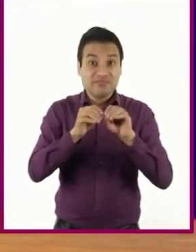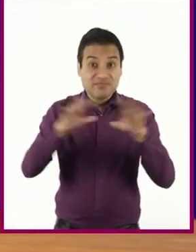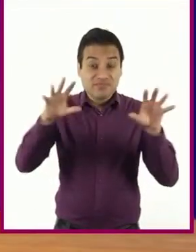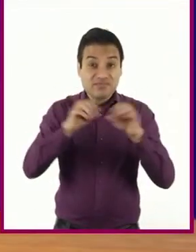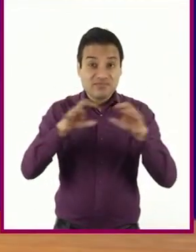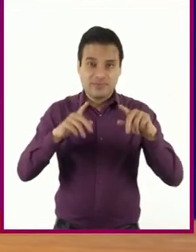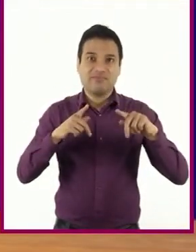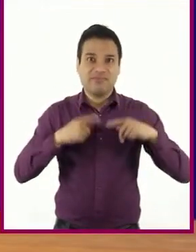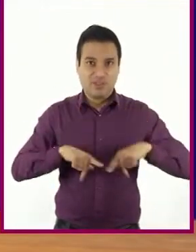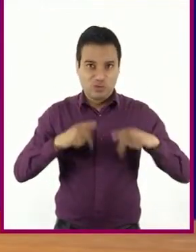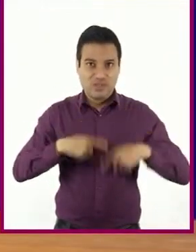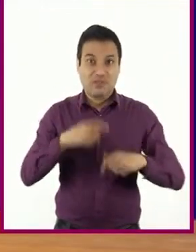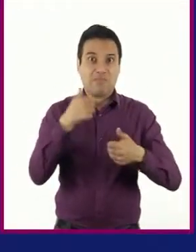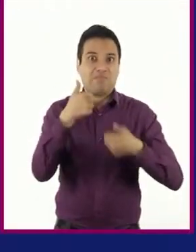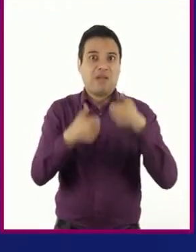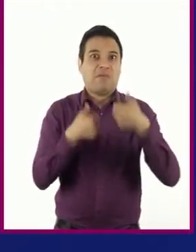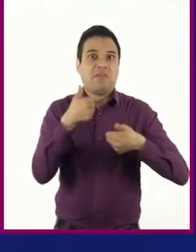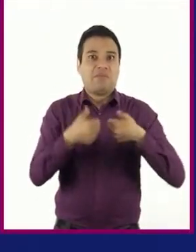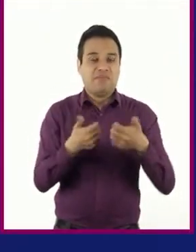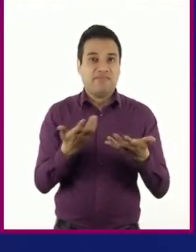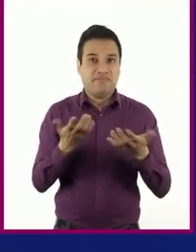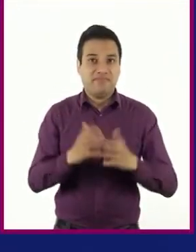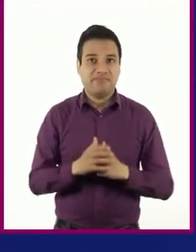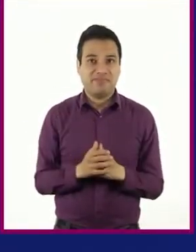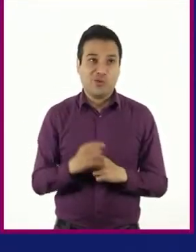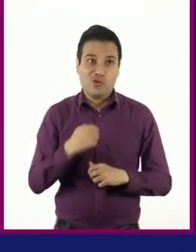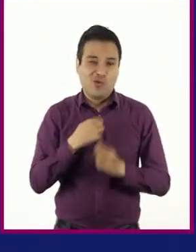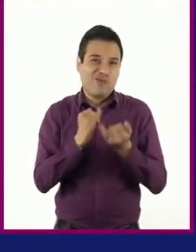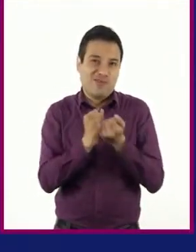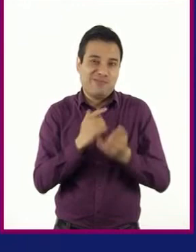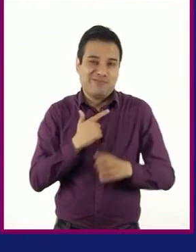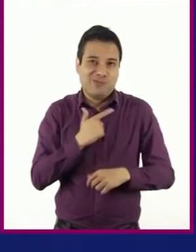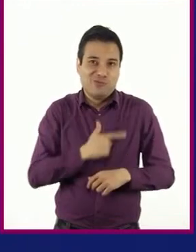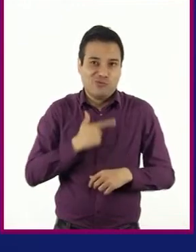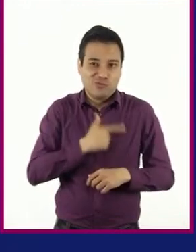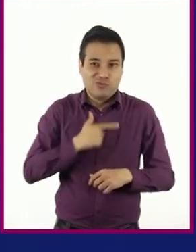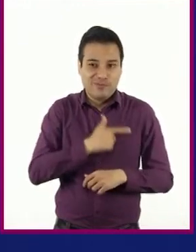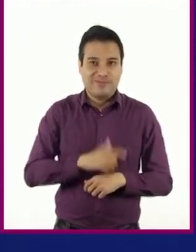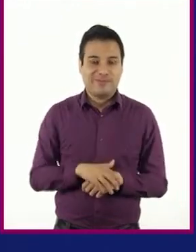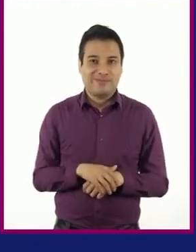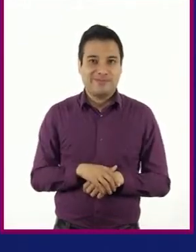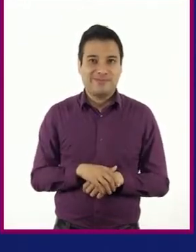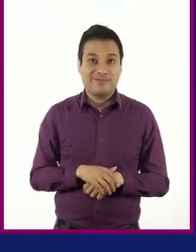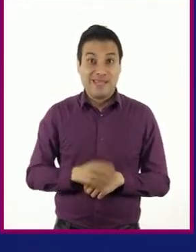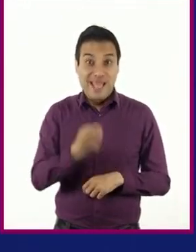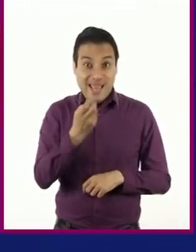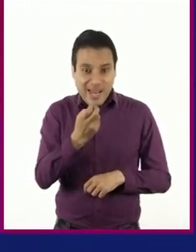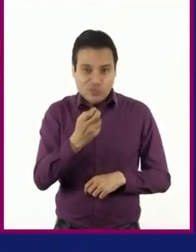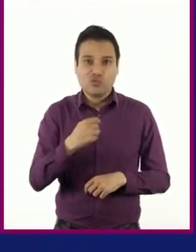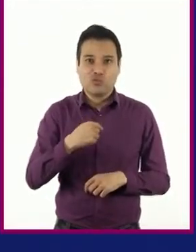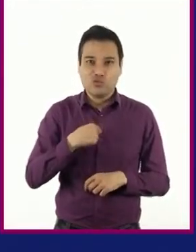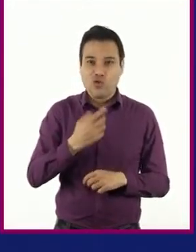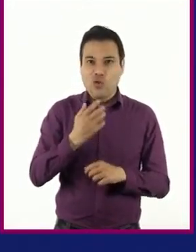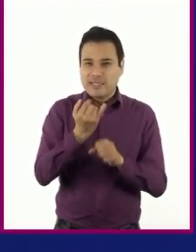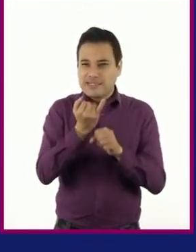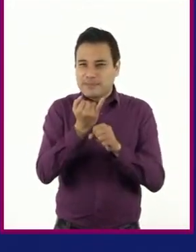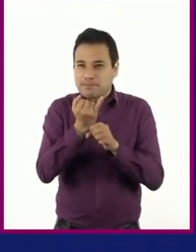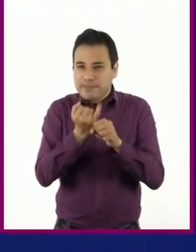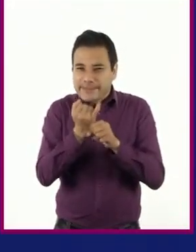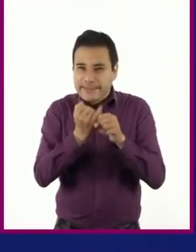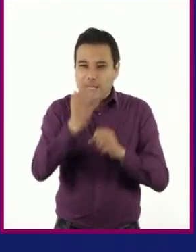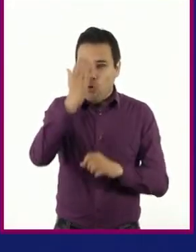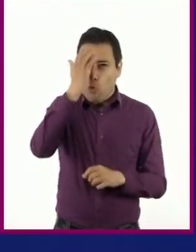seguidores. Confieso que soy uno de ellos. Esto me ha inspirado a conocer, a investigar, a preguntar sobre